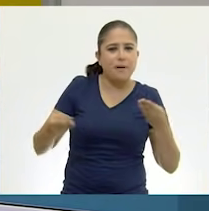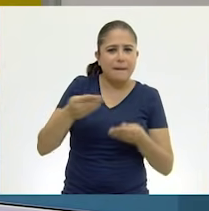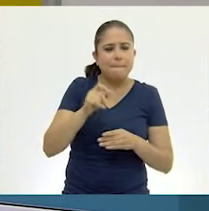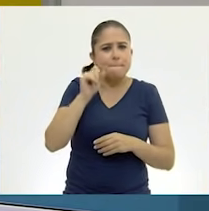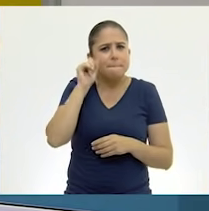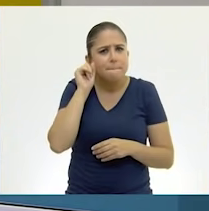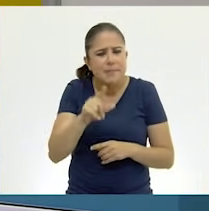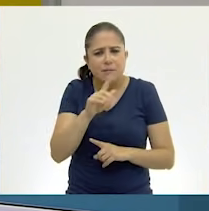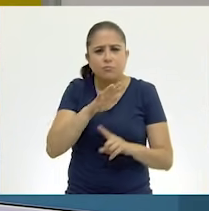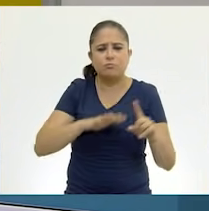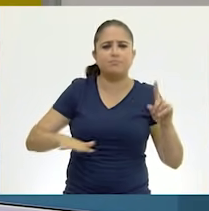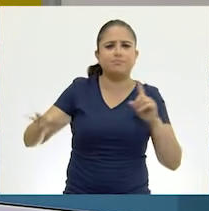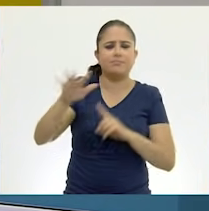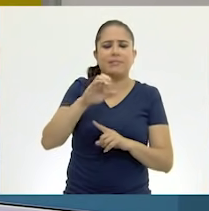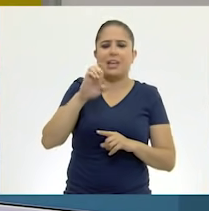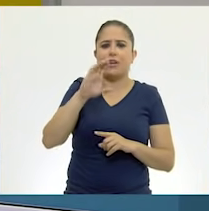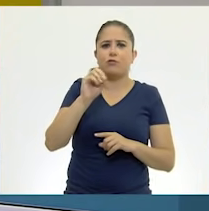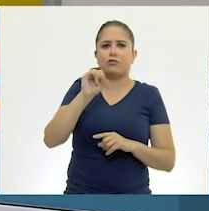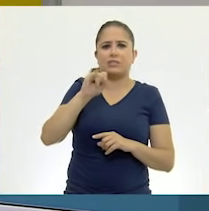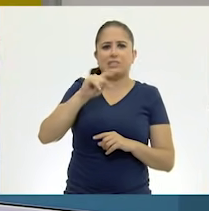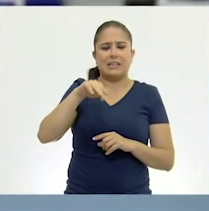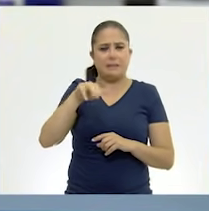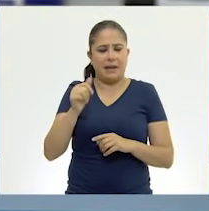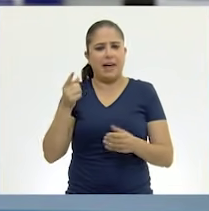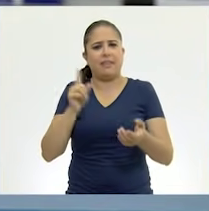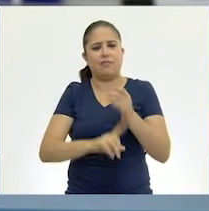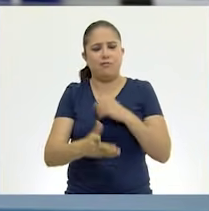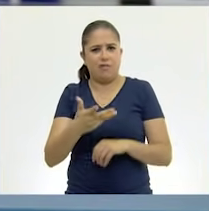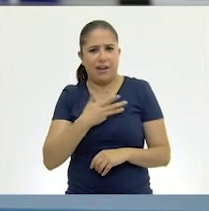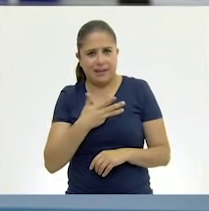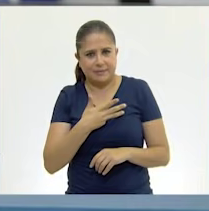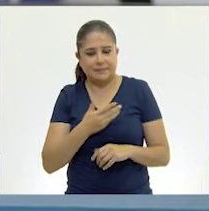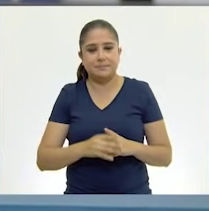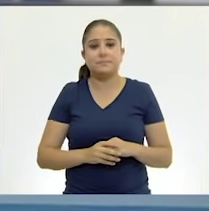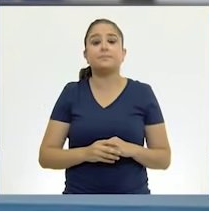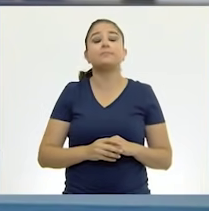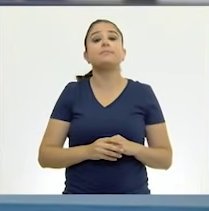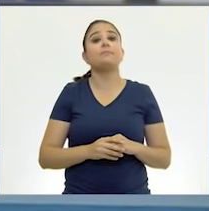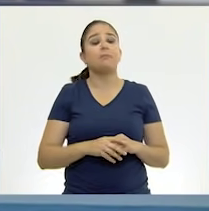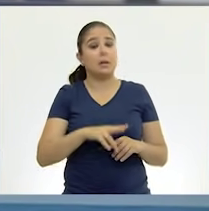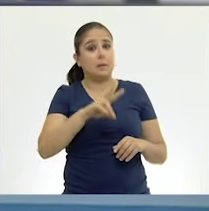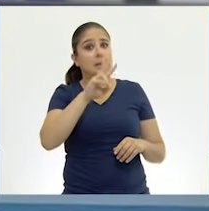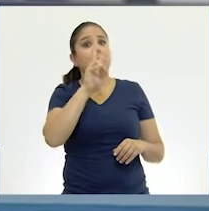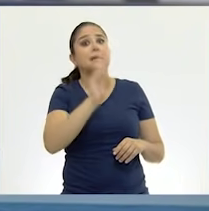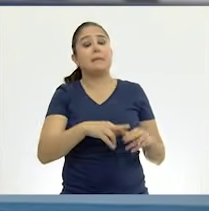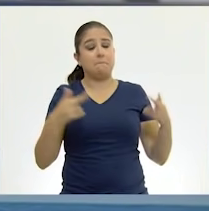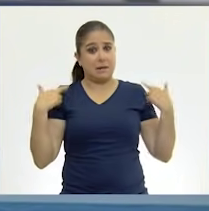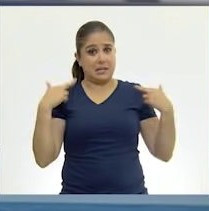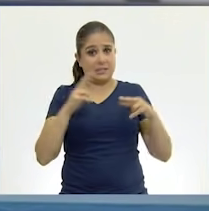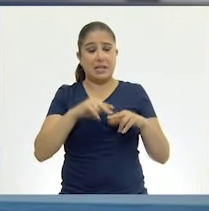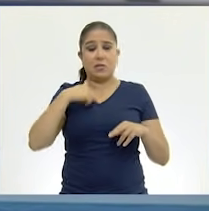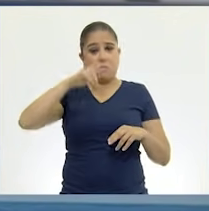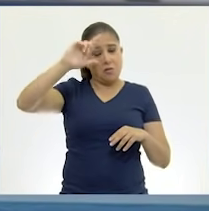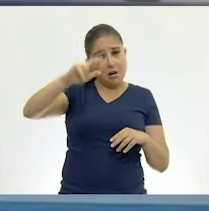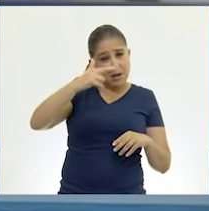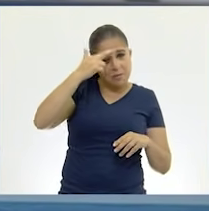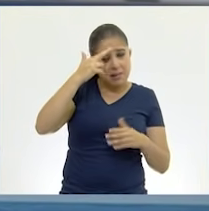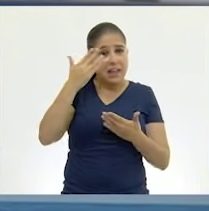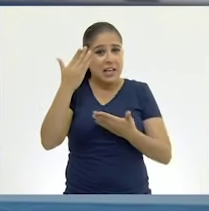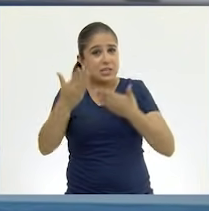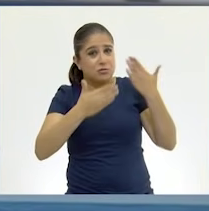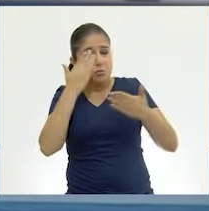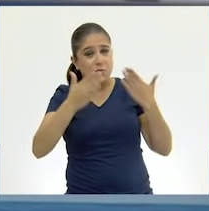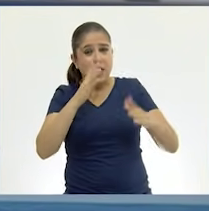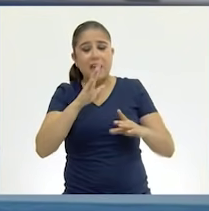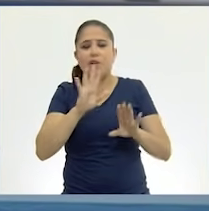mismos espacios del ecosistema en el que habita. Es verdad, maestra. Y recuerdo que estudiamos cómo